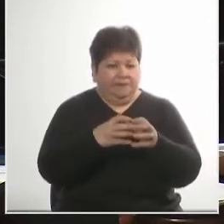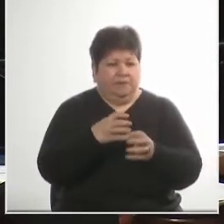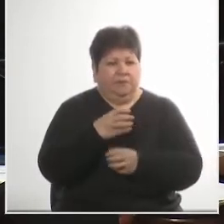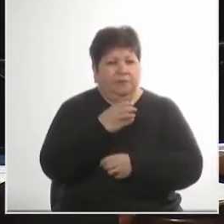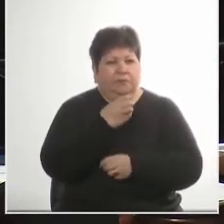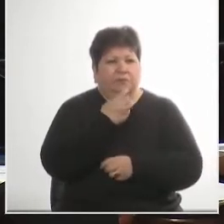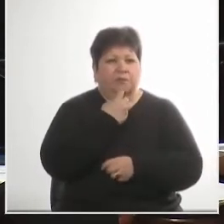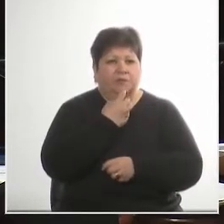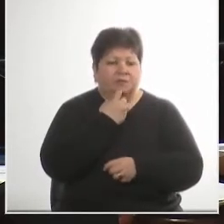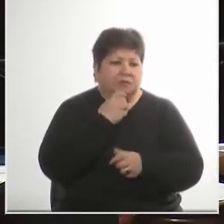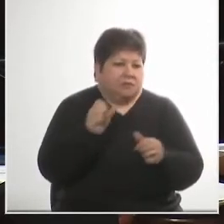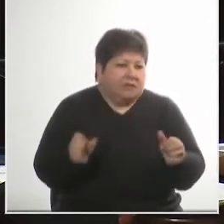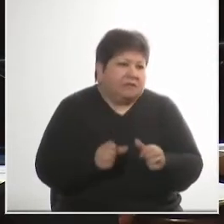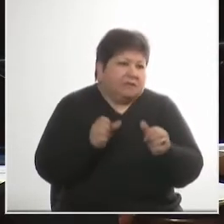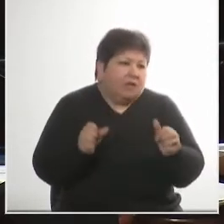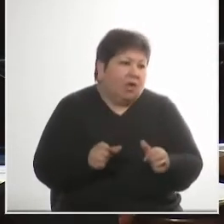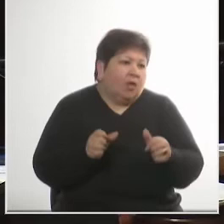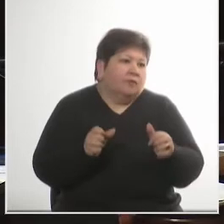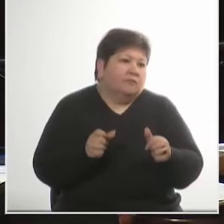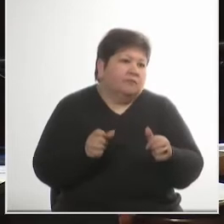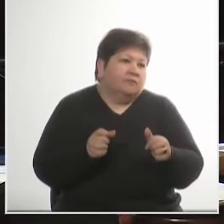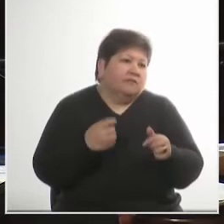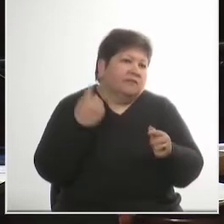actividades económicas que suponen